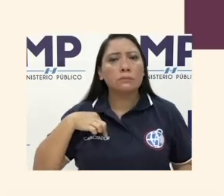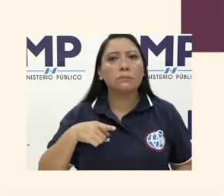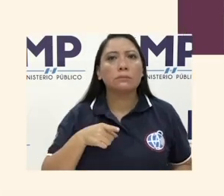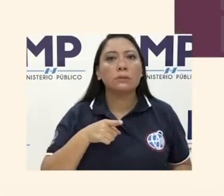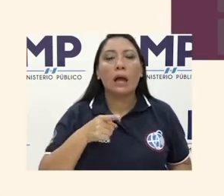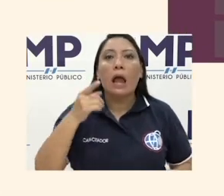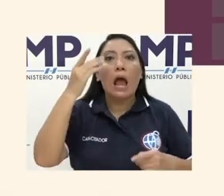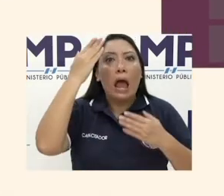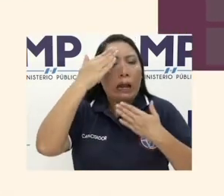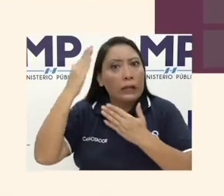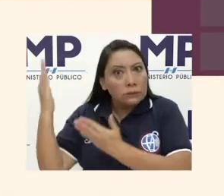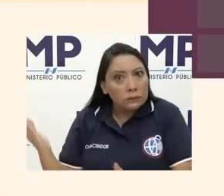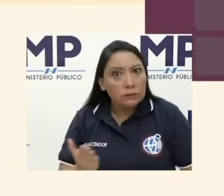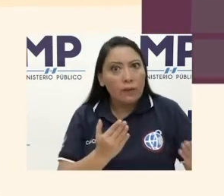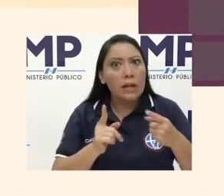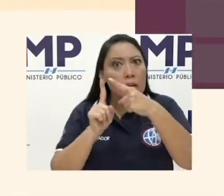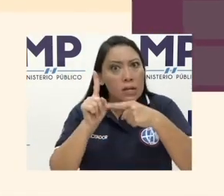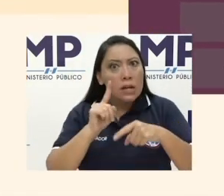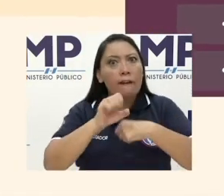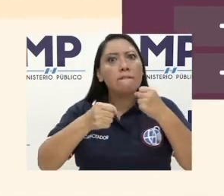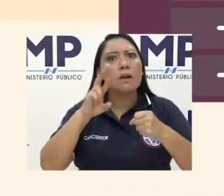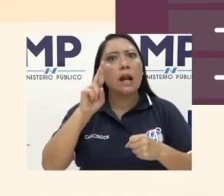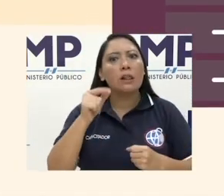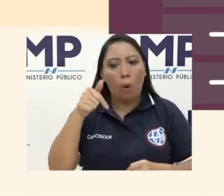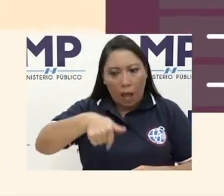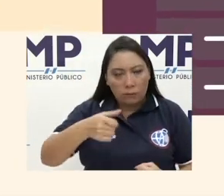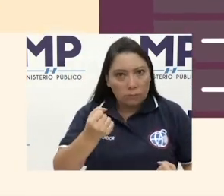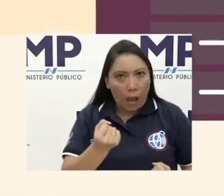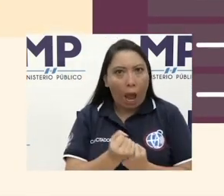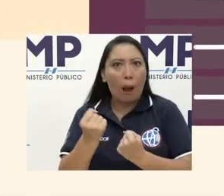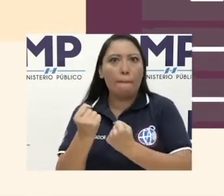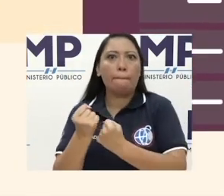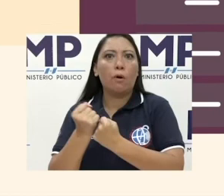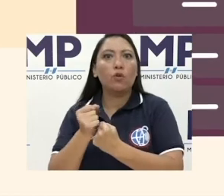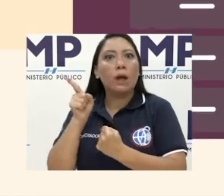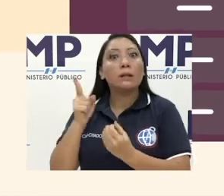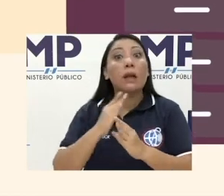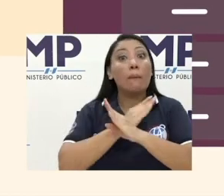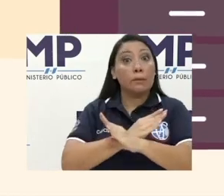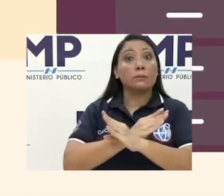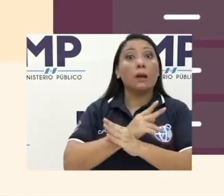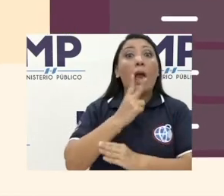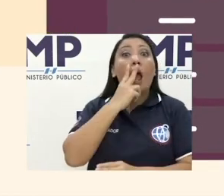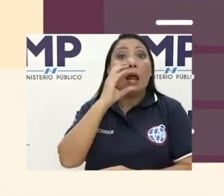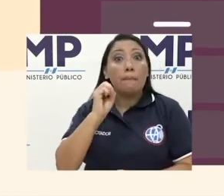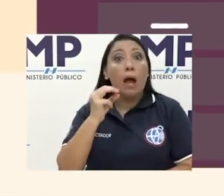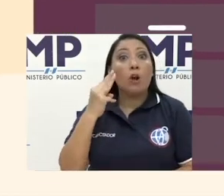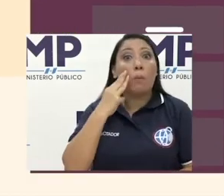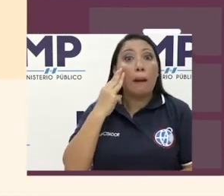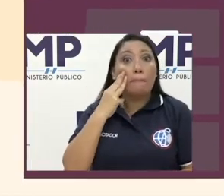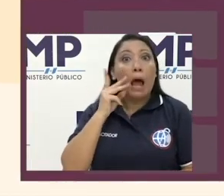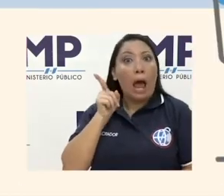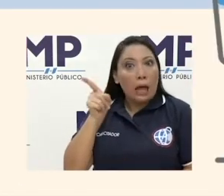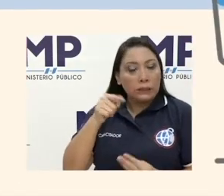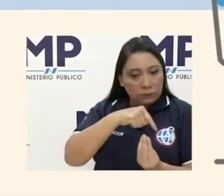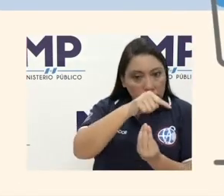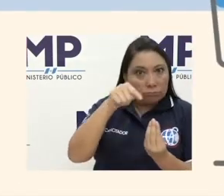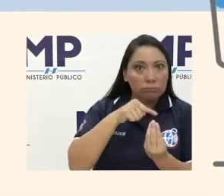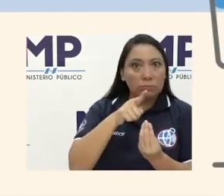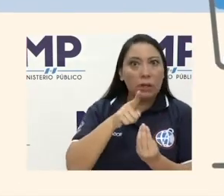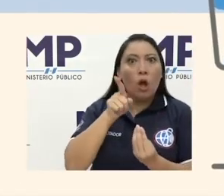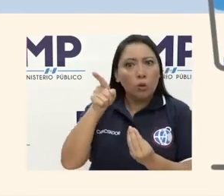cercano. Gracias por venir, Fernando. Nosotros te apoyaremos para protegerlos, a tu hermanito, a tu mamá y a